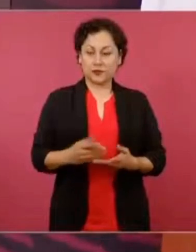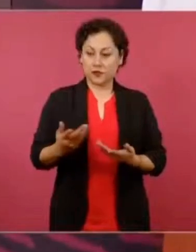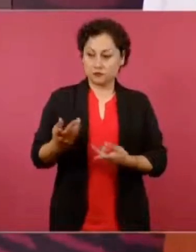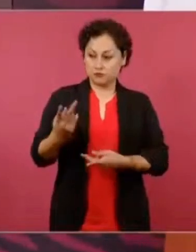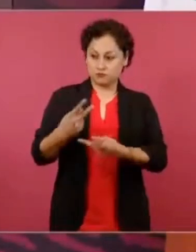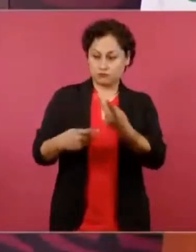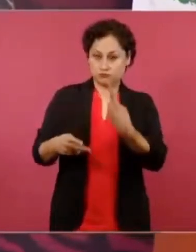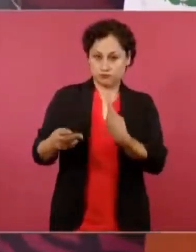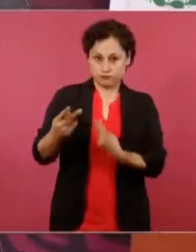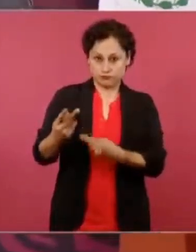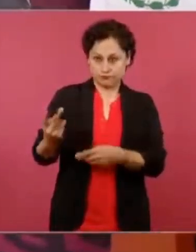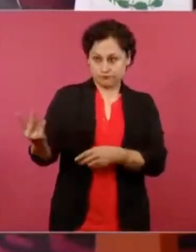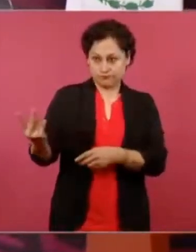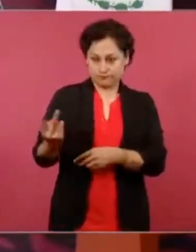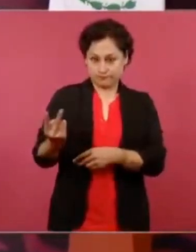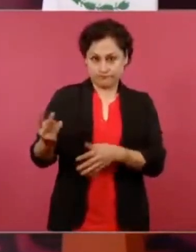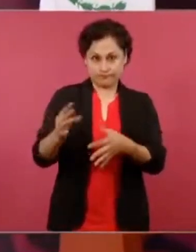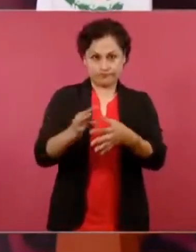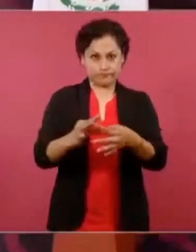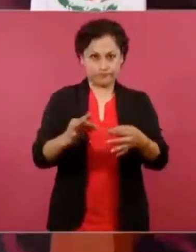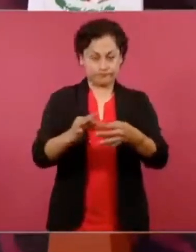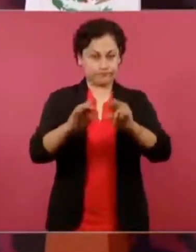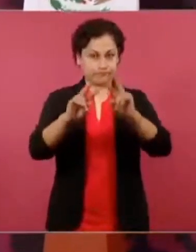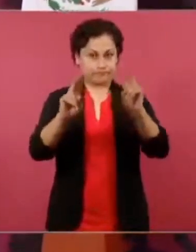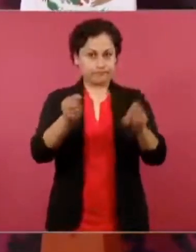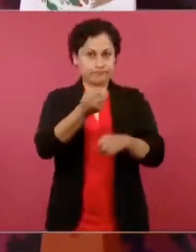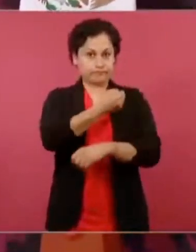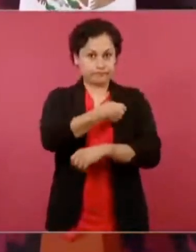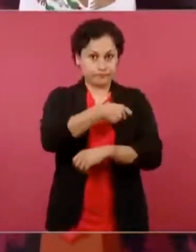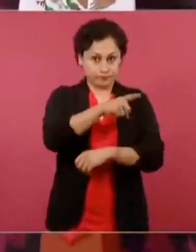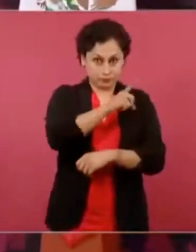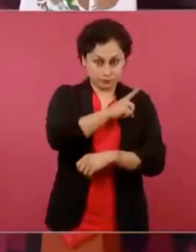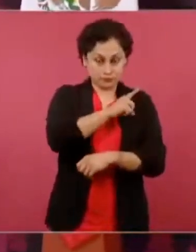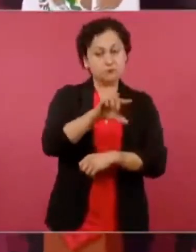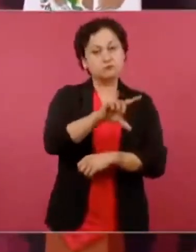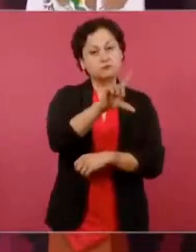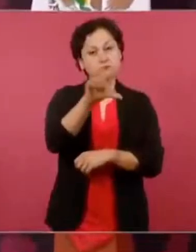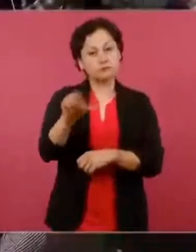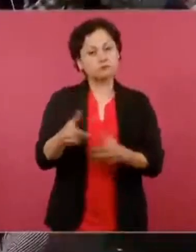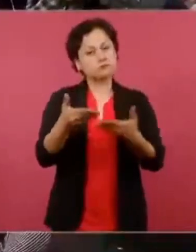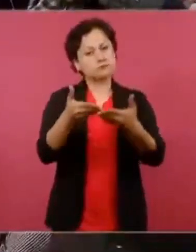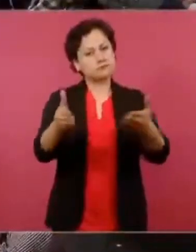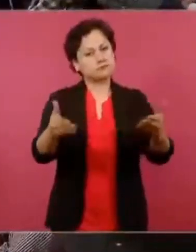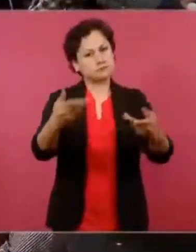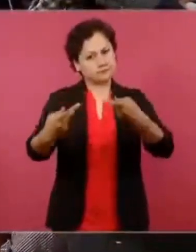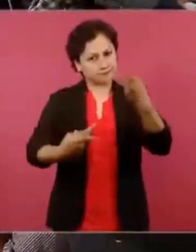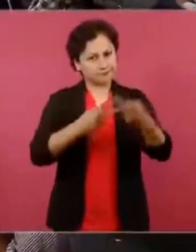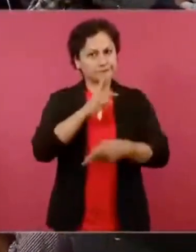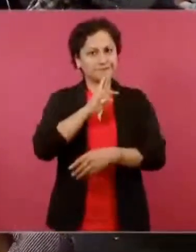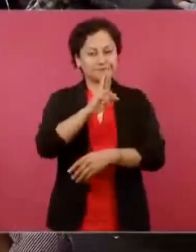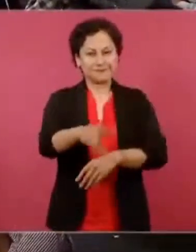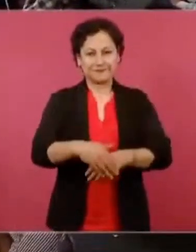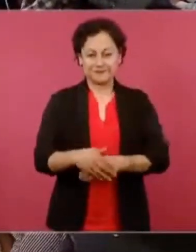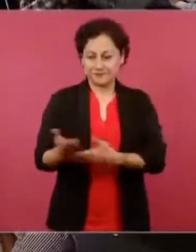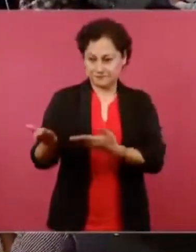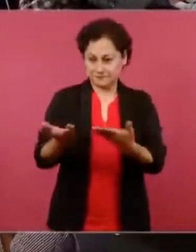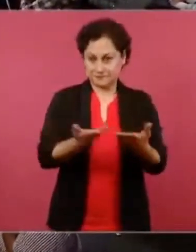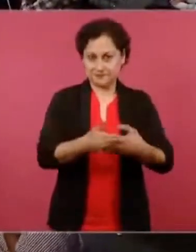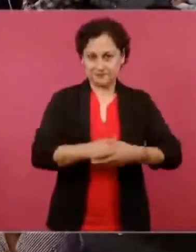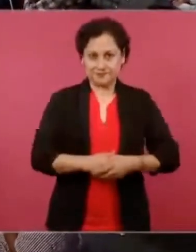Y terminando la exposición, abrimos para preguntas y respuestas. Adelante.